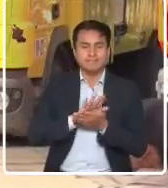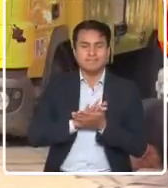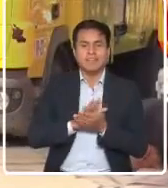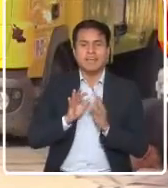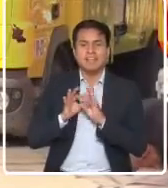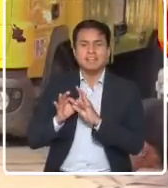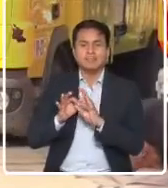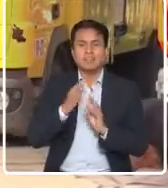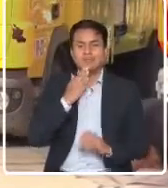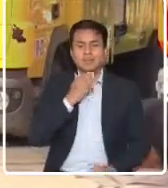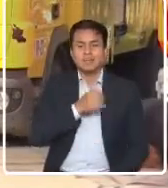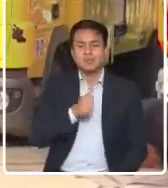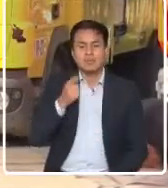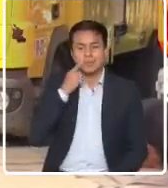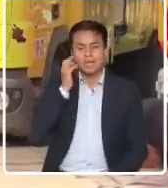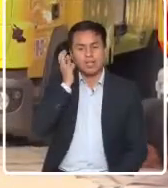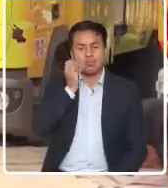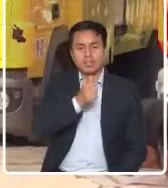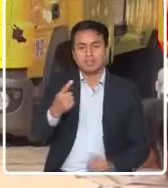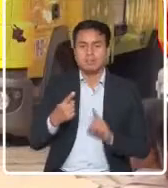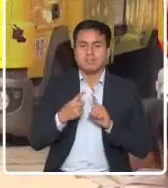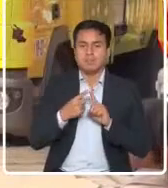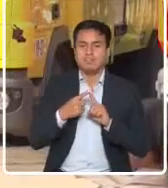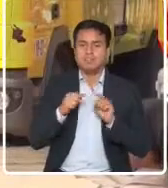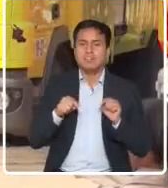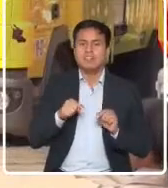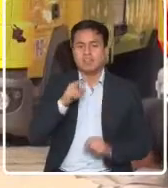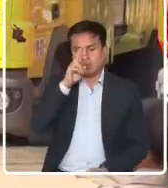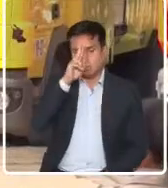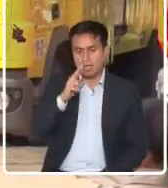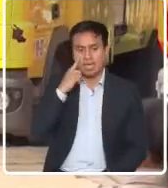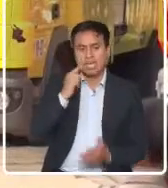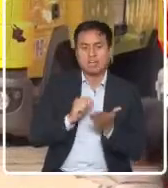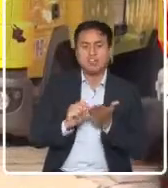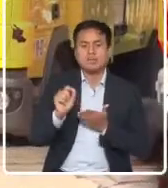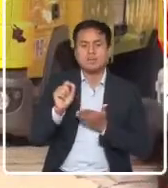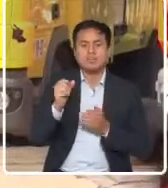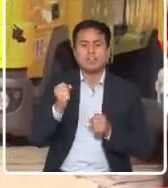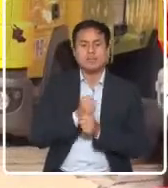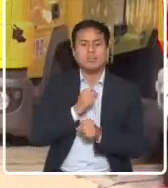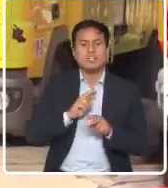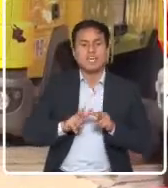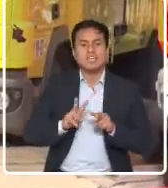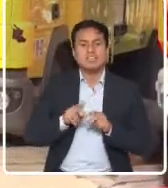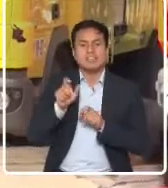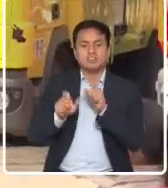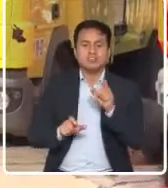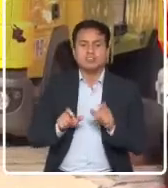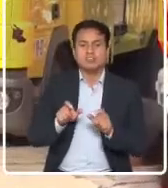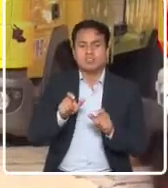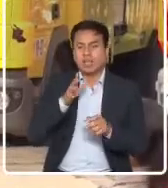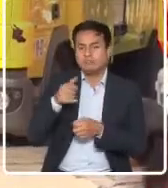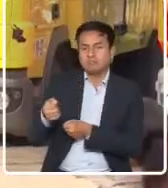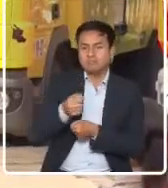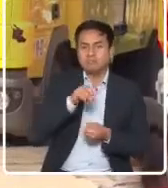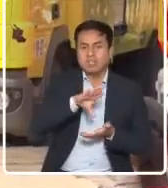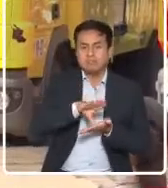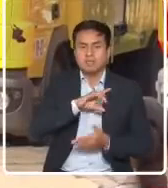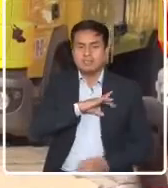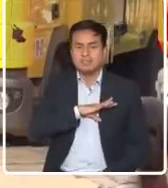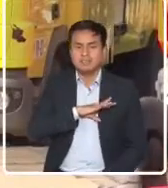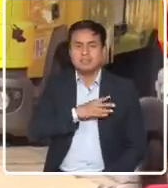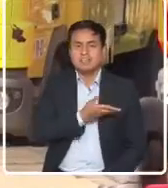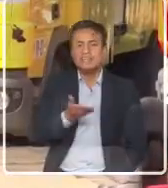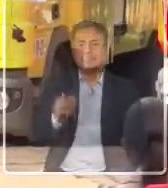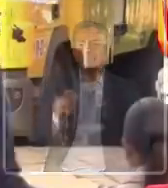Les agradecemos también a todas y todos por su participación en este homenaje y reconocimiento a la labor que realizan las y los brigadistas del país.